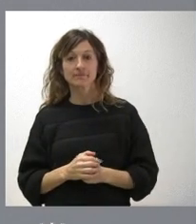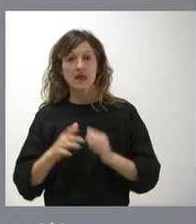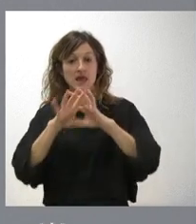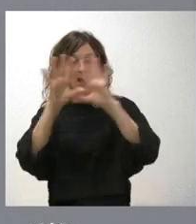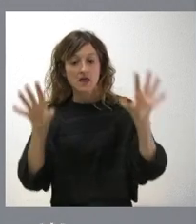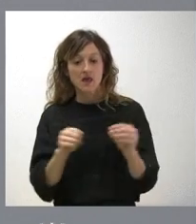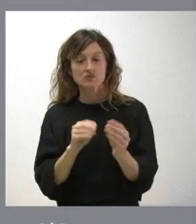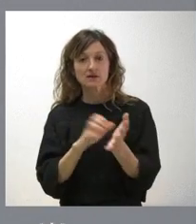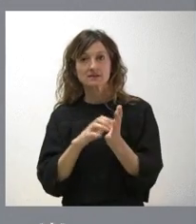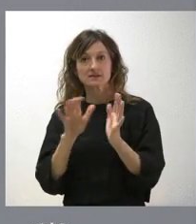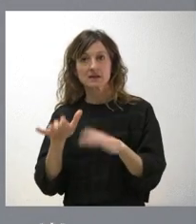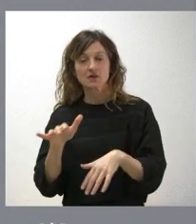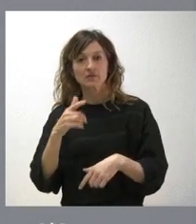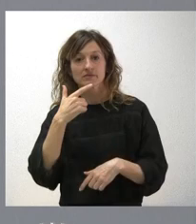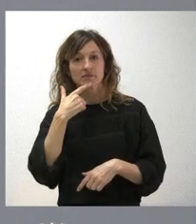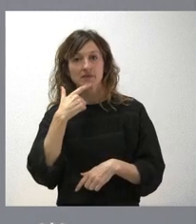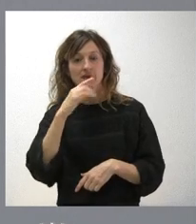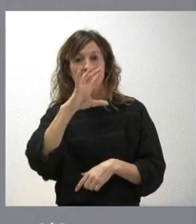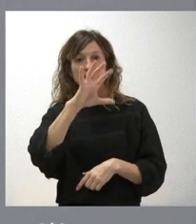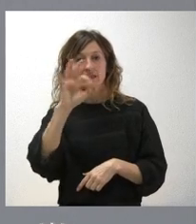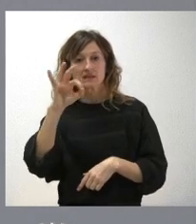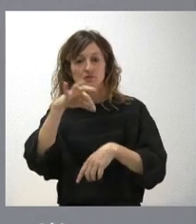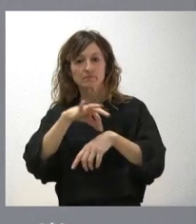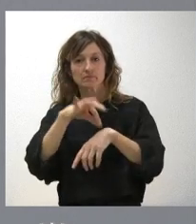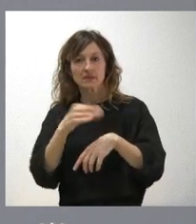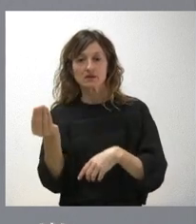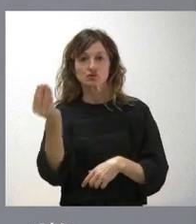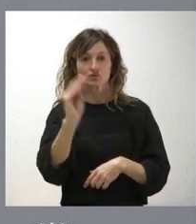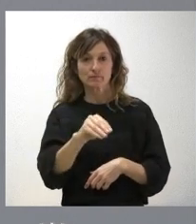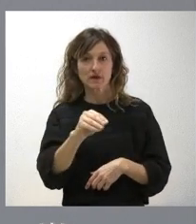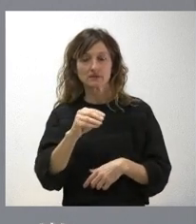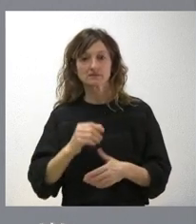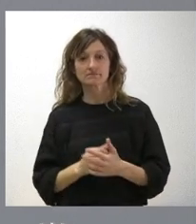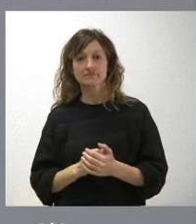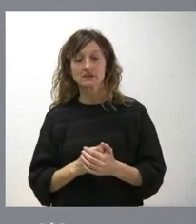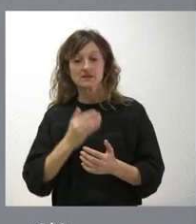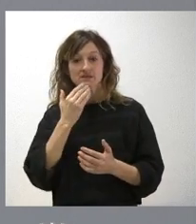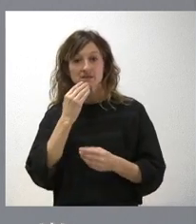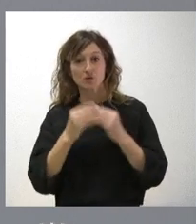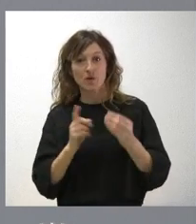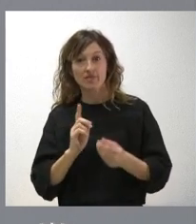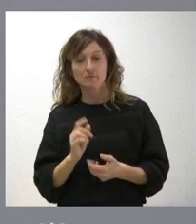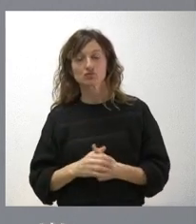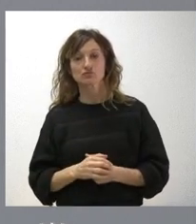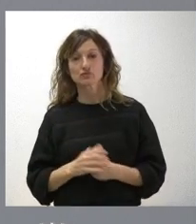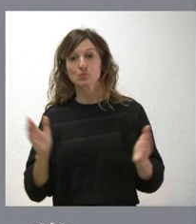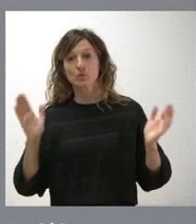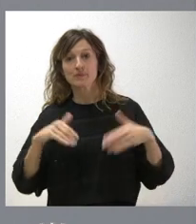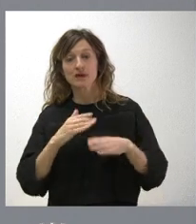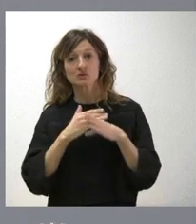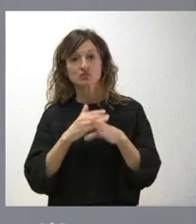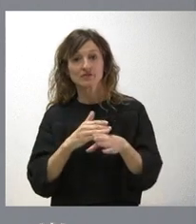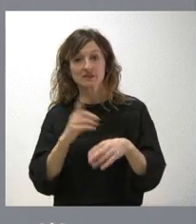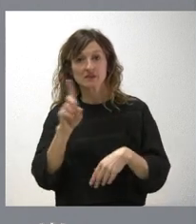Castilla de León entre una medidas y otras de 500 médicos adicionales a los que tendríamos si no hubiéramos puesto en marcha estas tres medidas es suficiente Pues